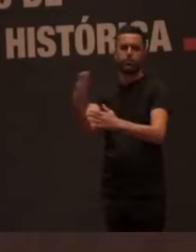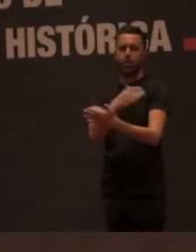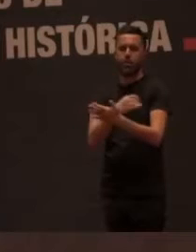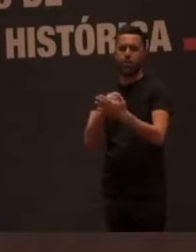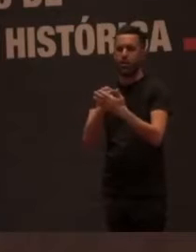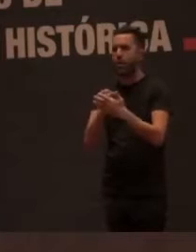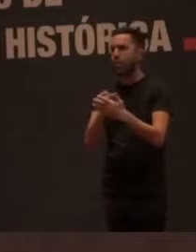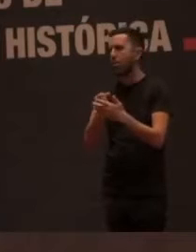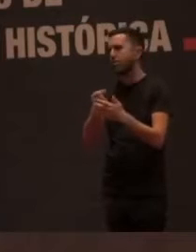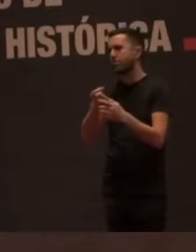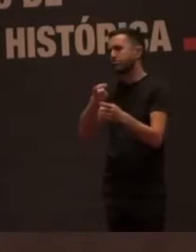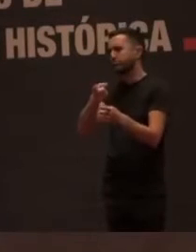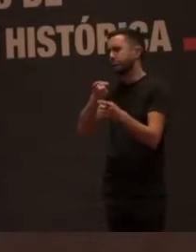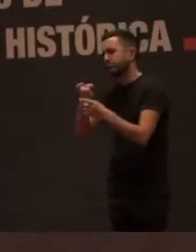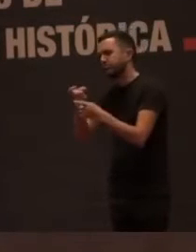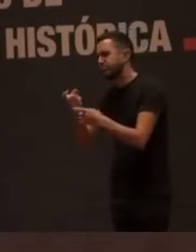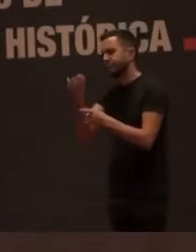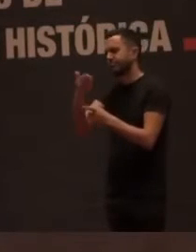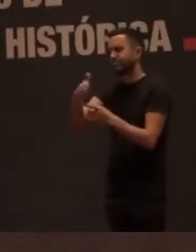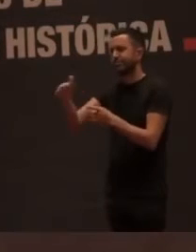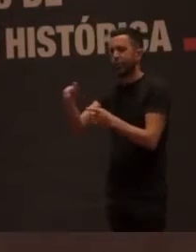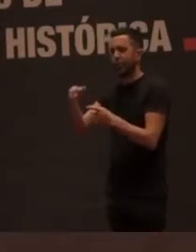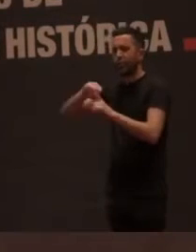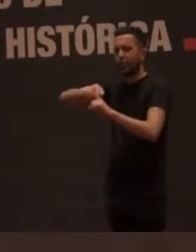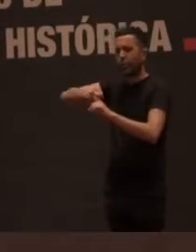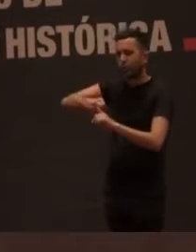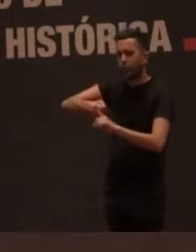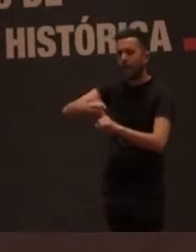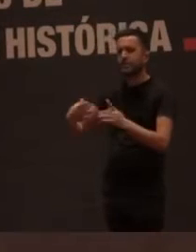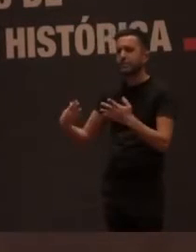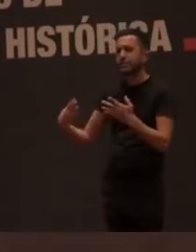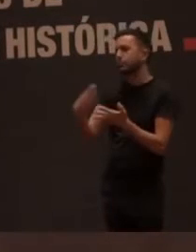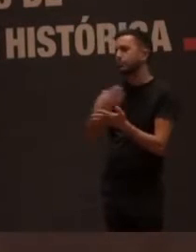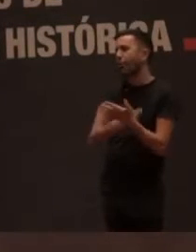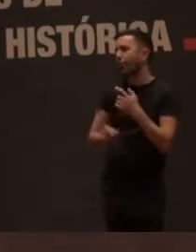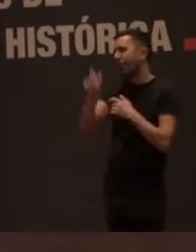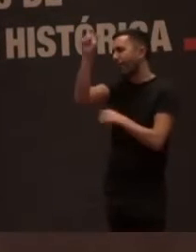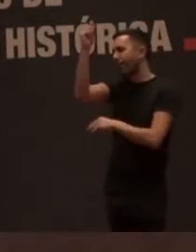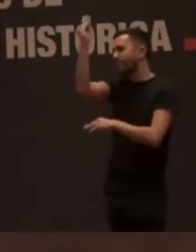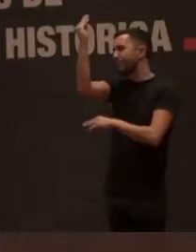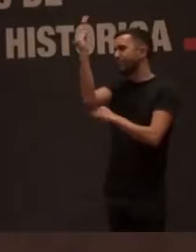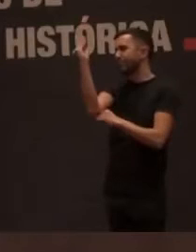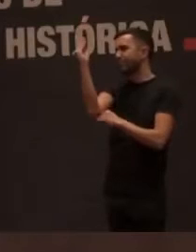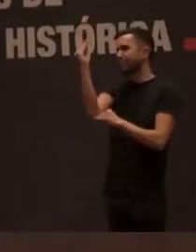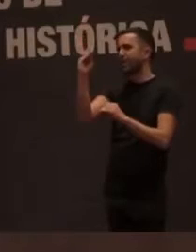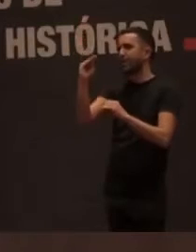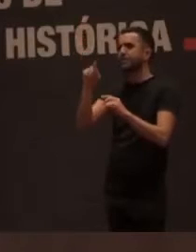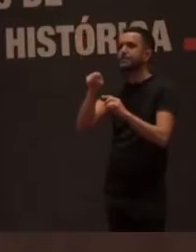Gracias.